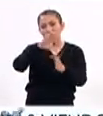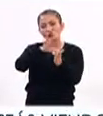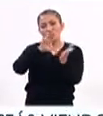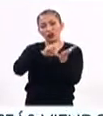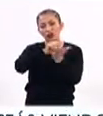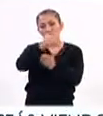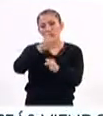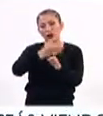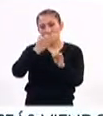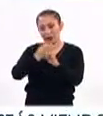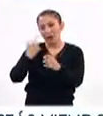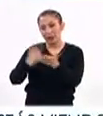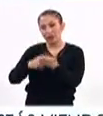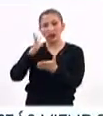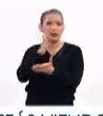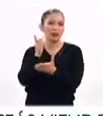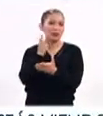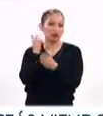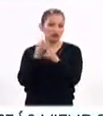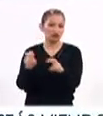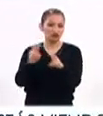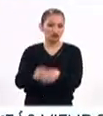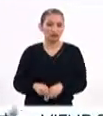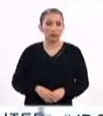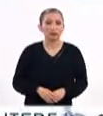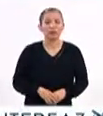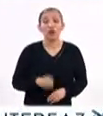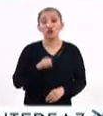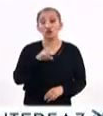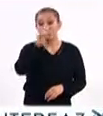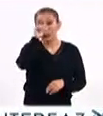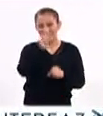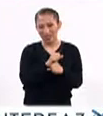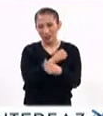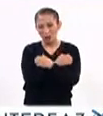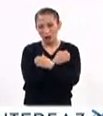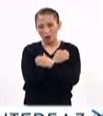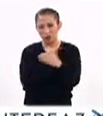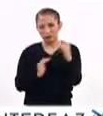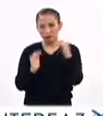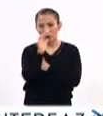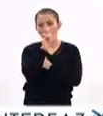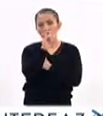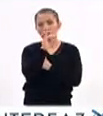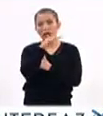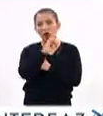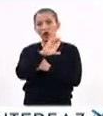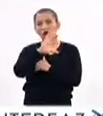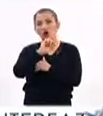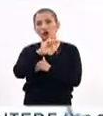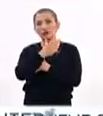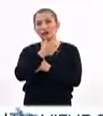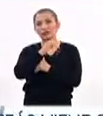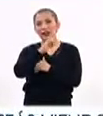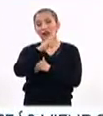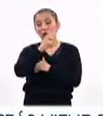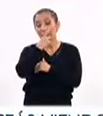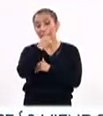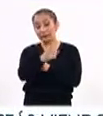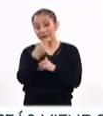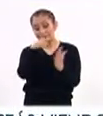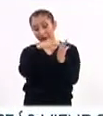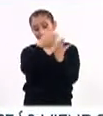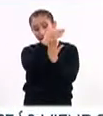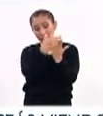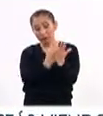que actualmente se analiza en la Cámara de Diputados. El subsecretario de Educación Superior, Luciano Concheiro, señaló que los